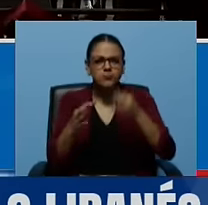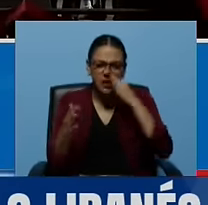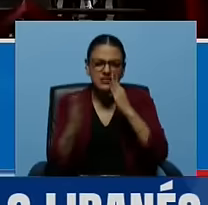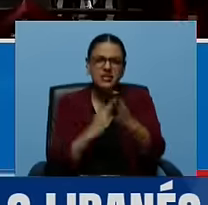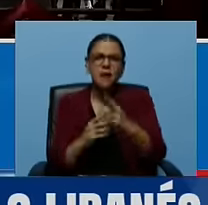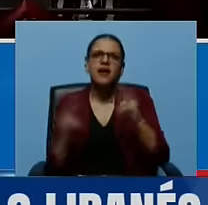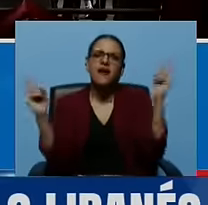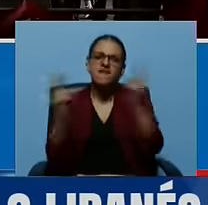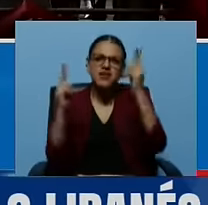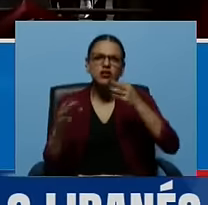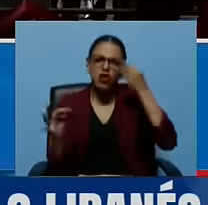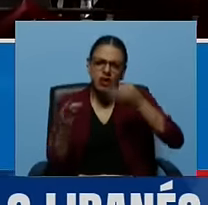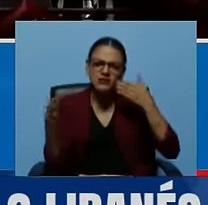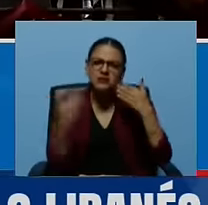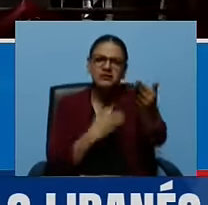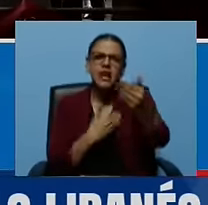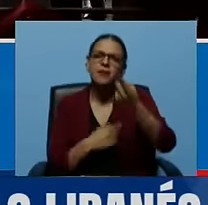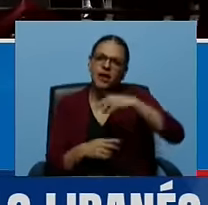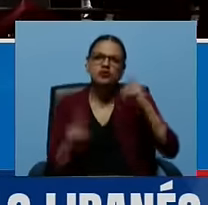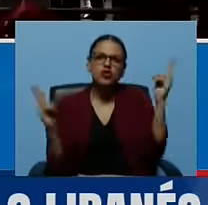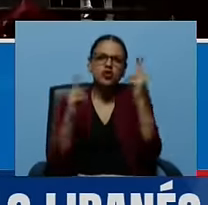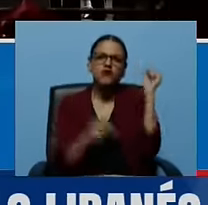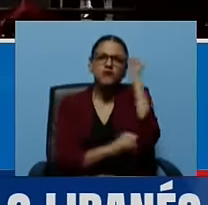¡Hasta la victoria!